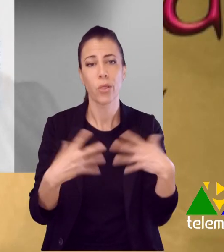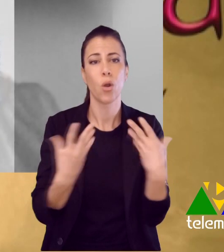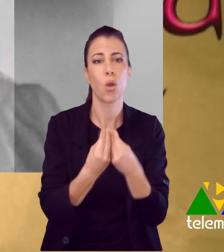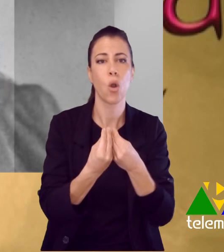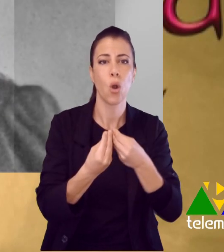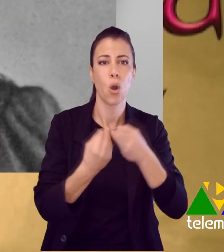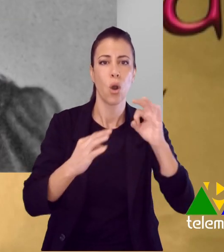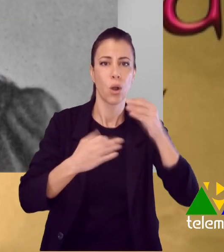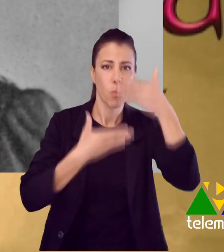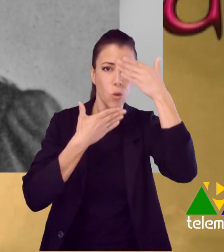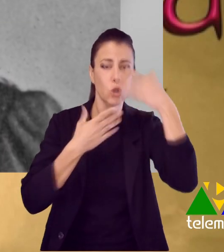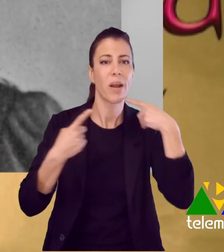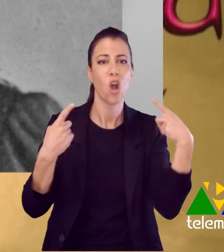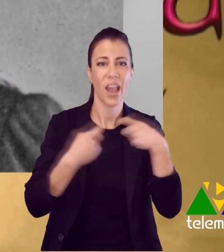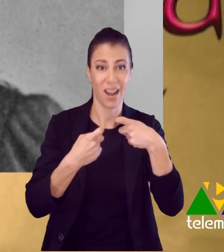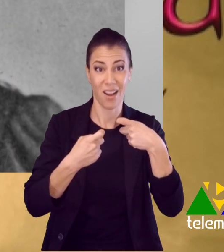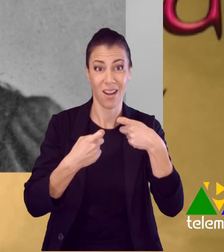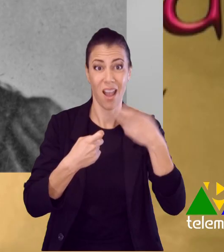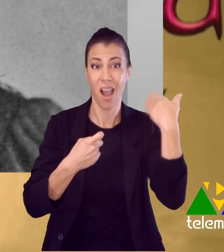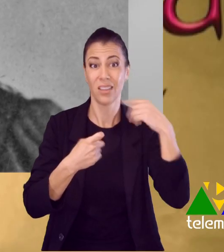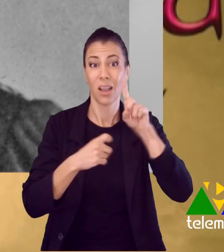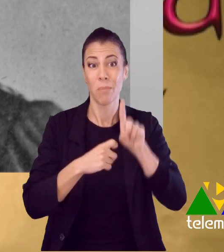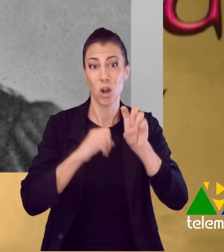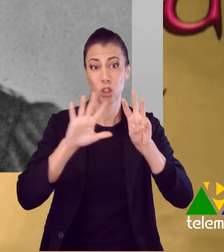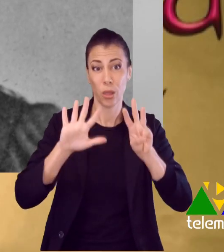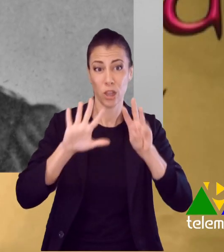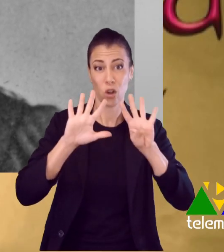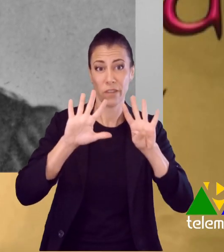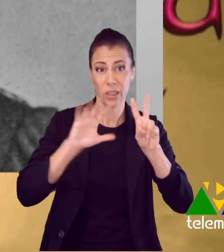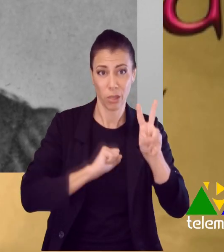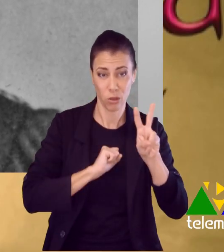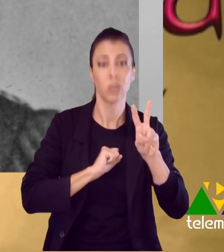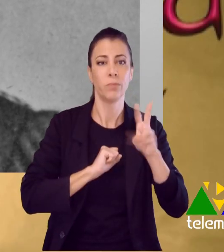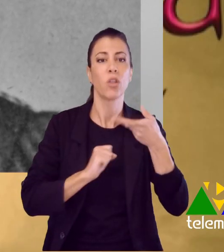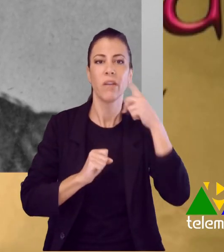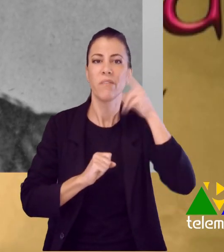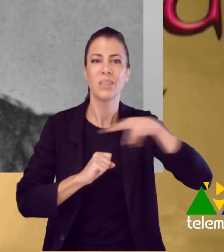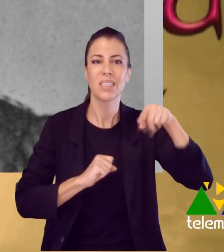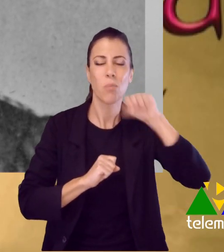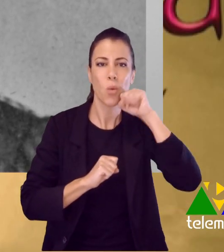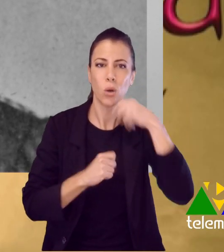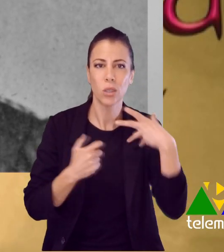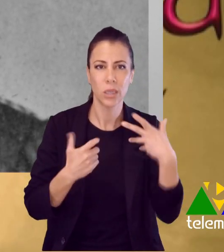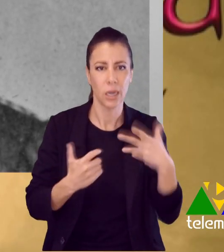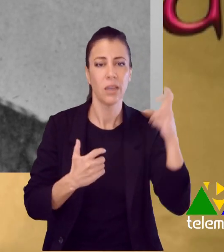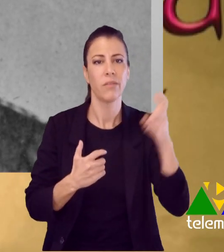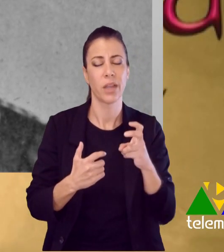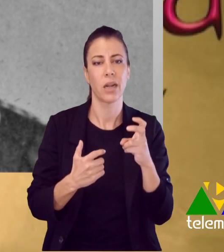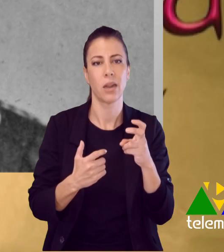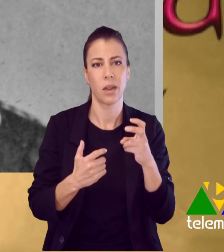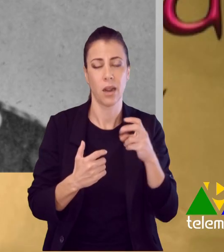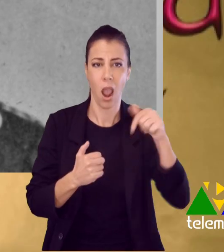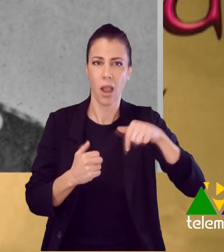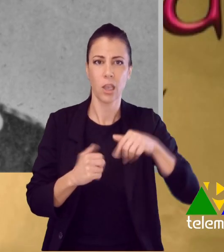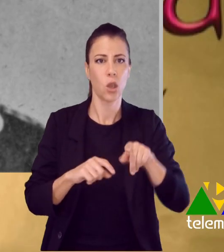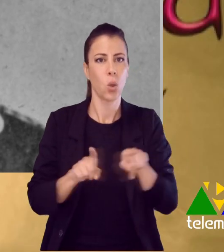los musulmanes en la guerra de Marruecos de 1892 y visita Motril y viene a